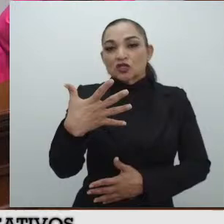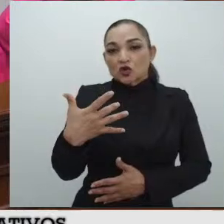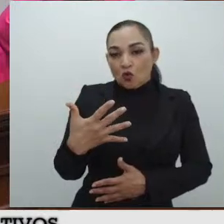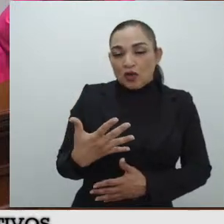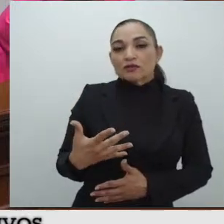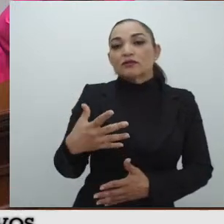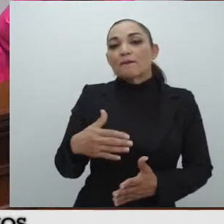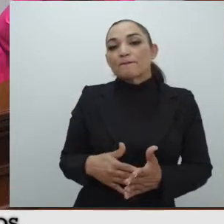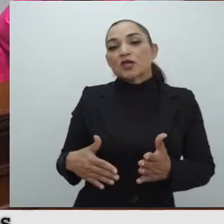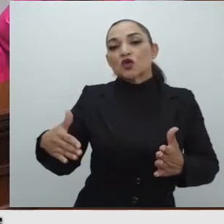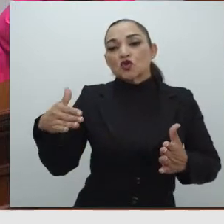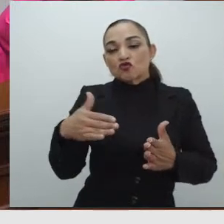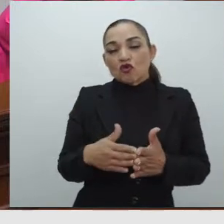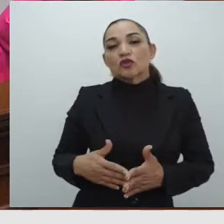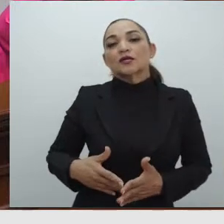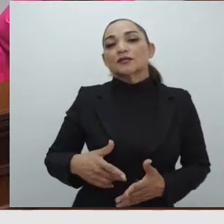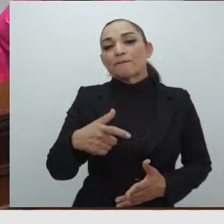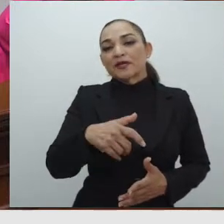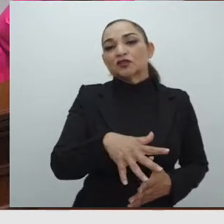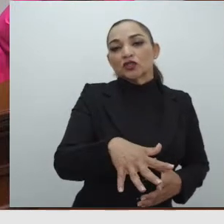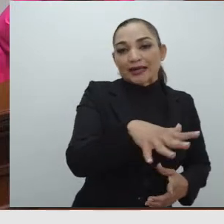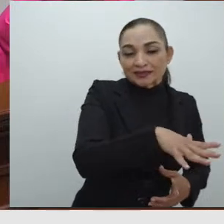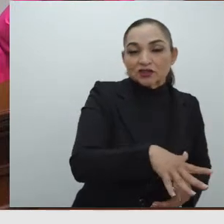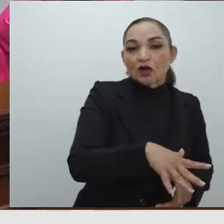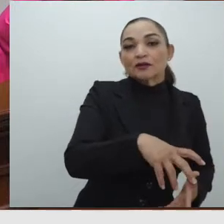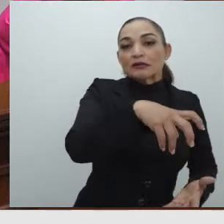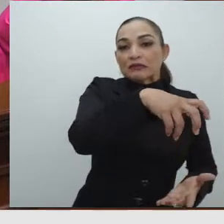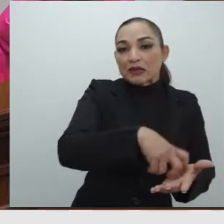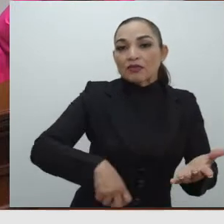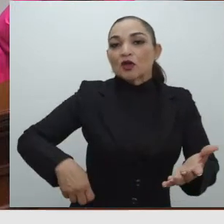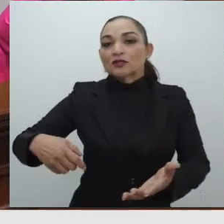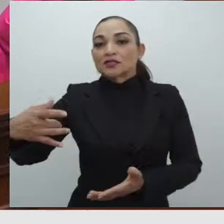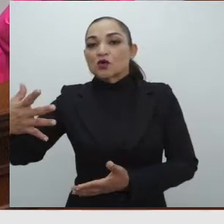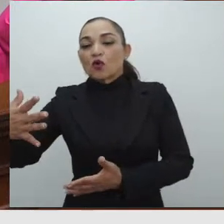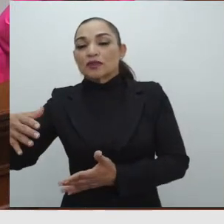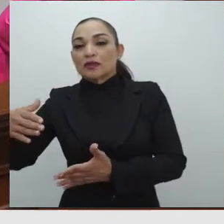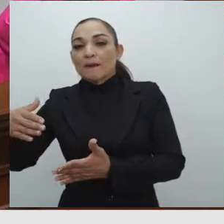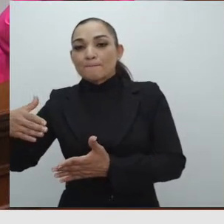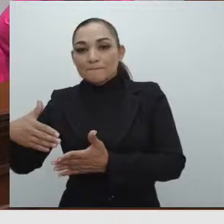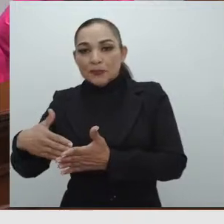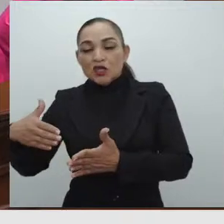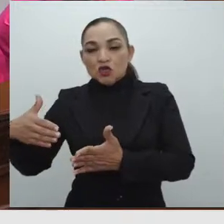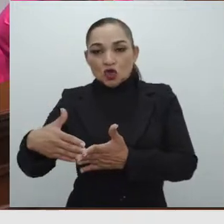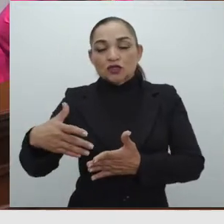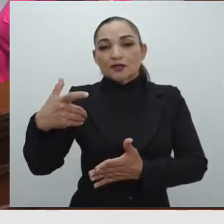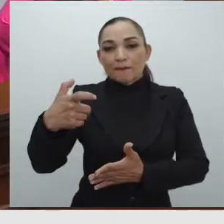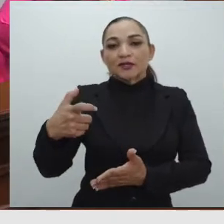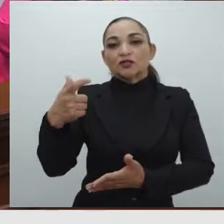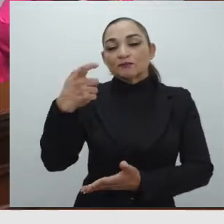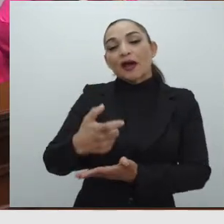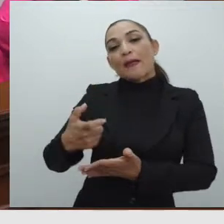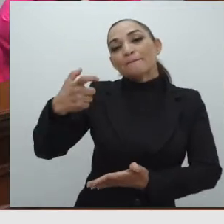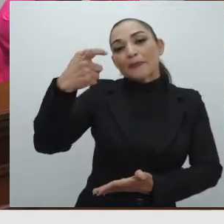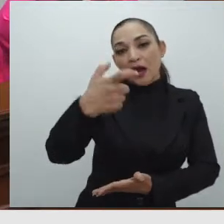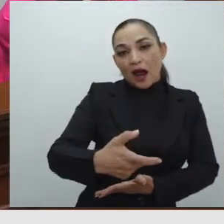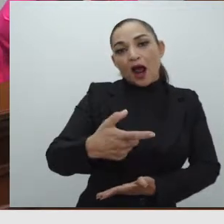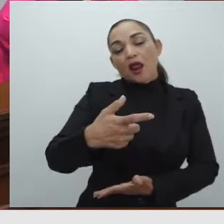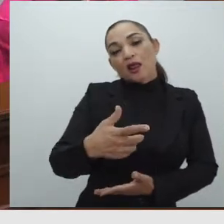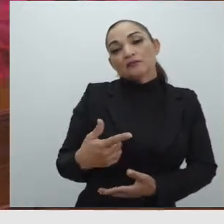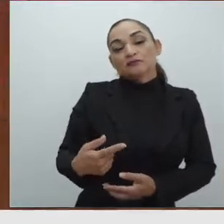se están descontando 100 millones de pesos para pagar ese recurso que se utilizó en el sexenio